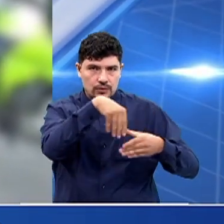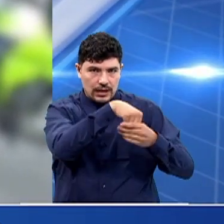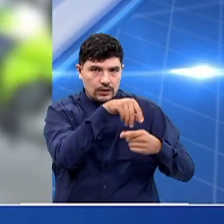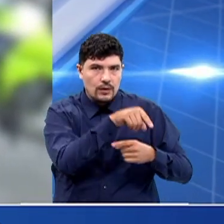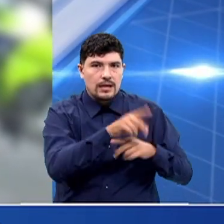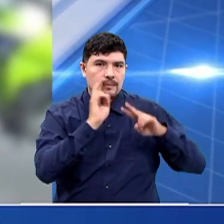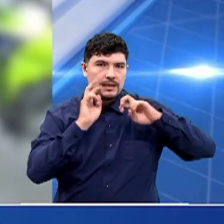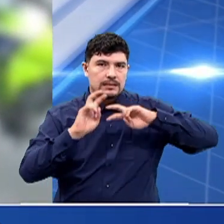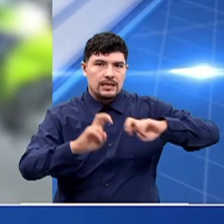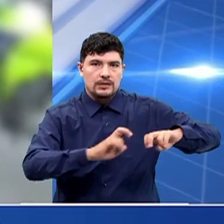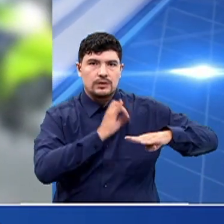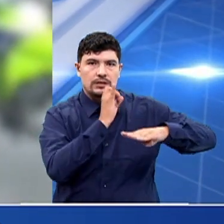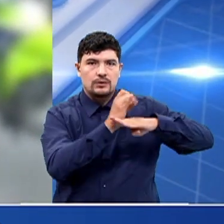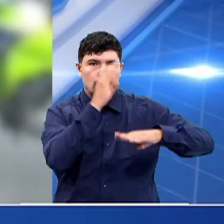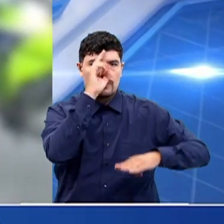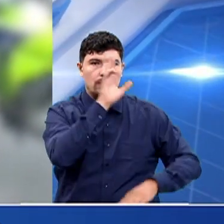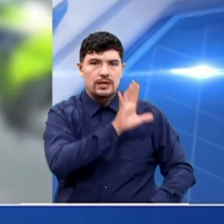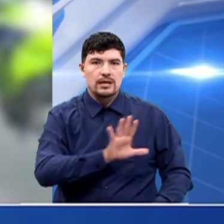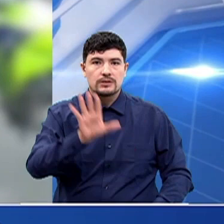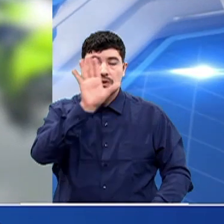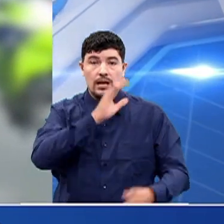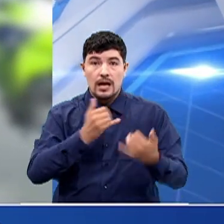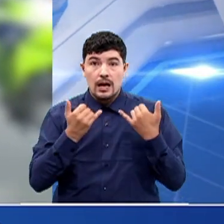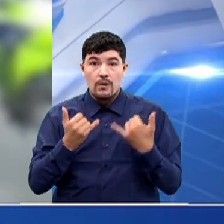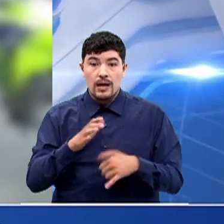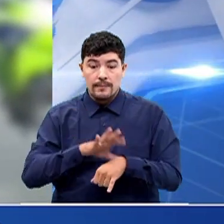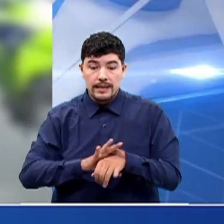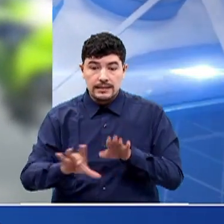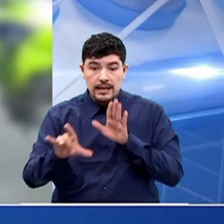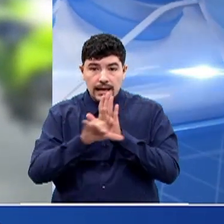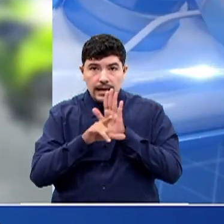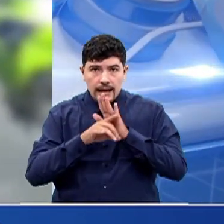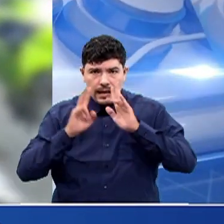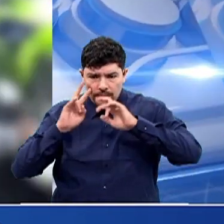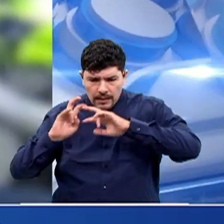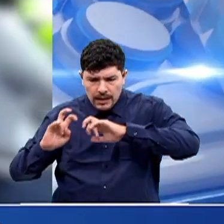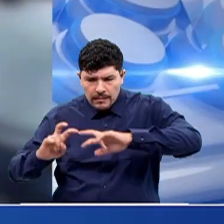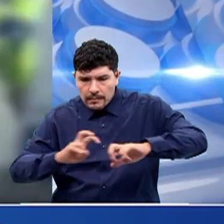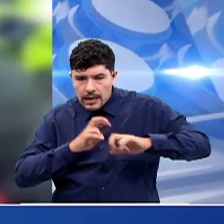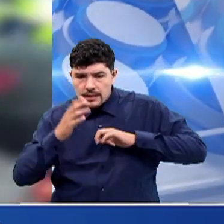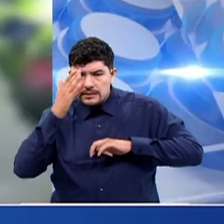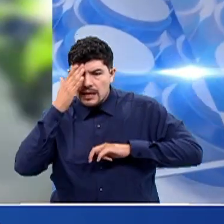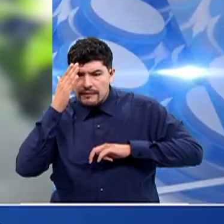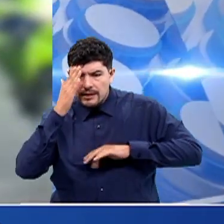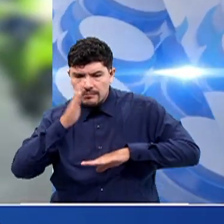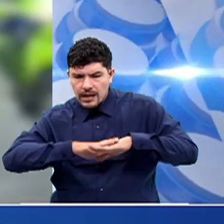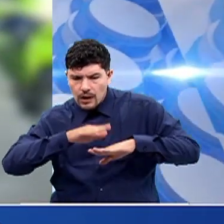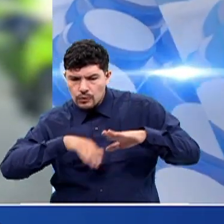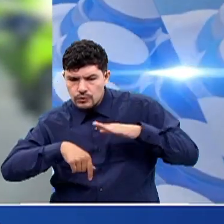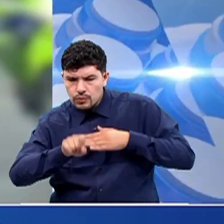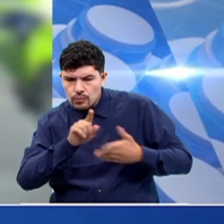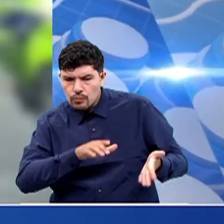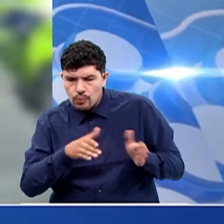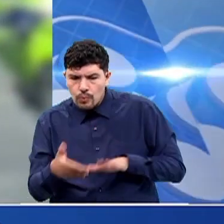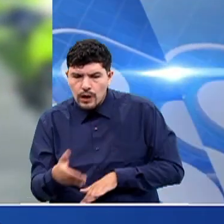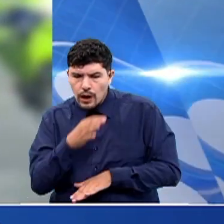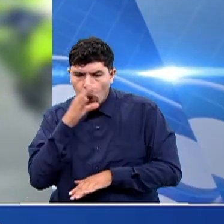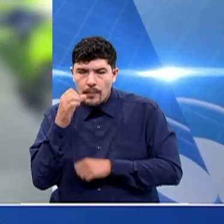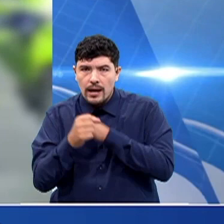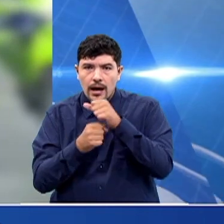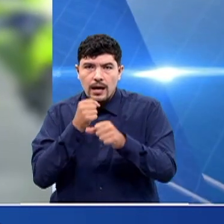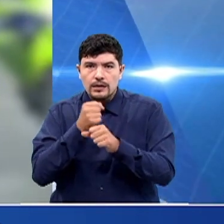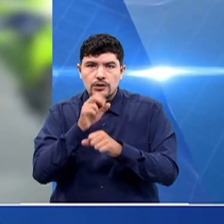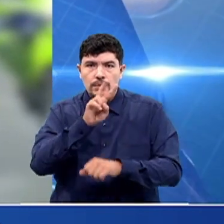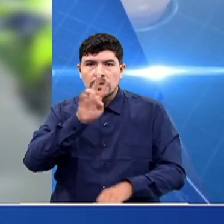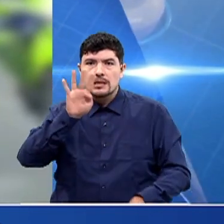ahora se espera el dictamen oficial por parte de Medicina Legal que determinará las razones de la muerte de este hombre de 29 años